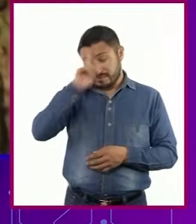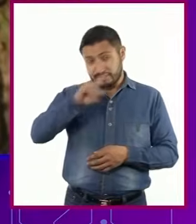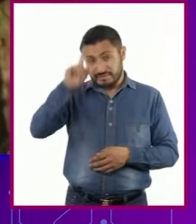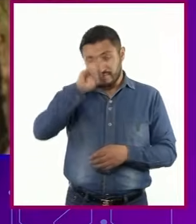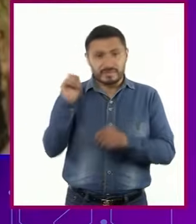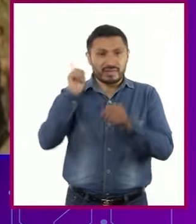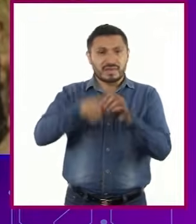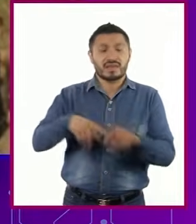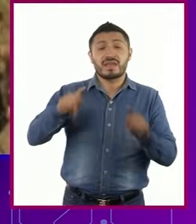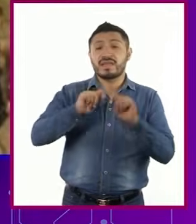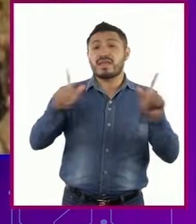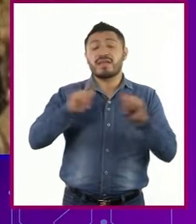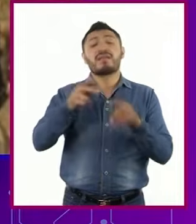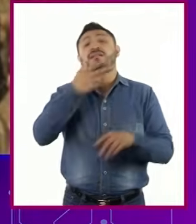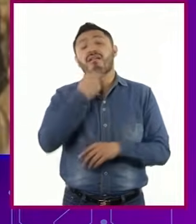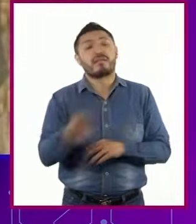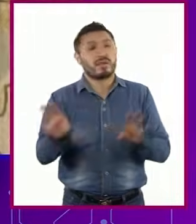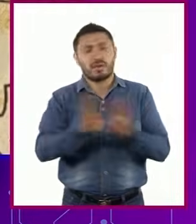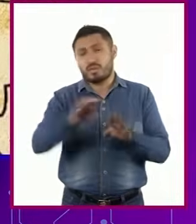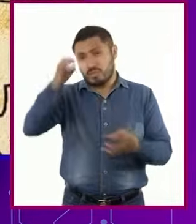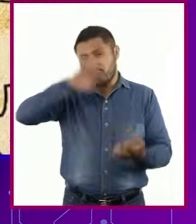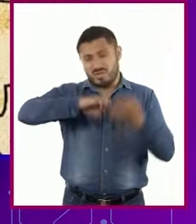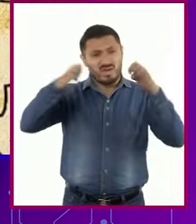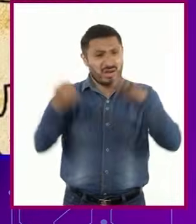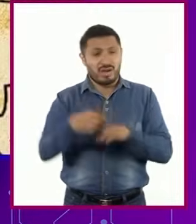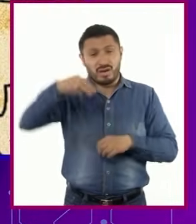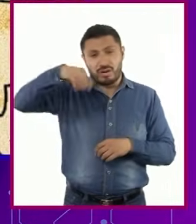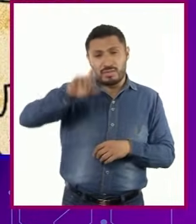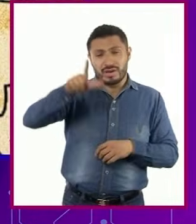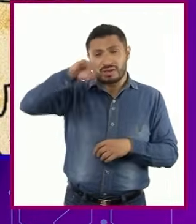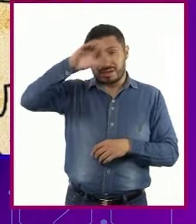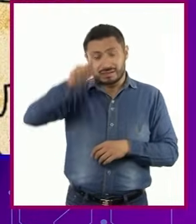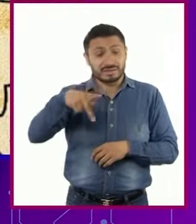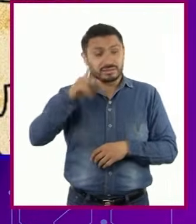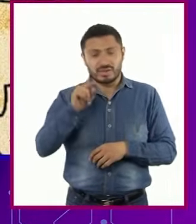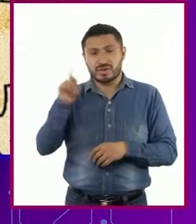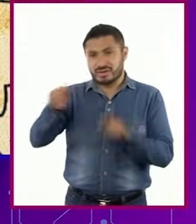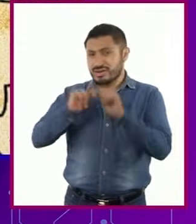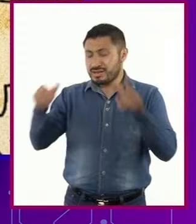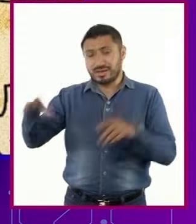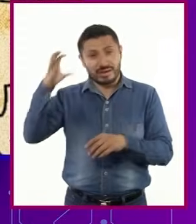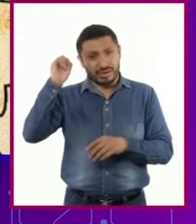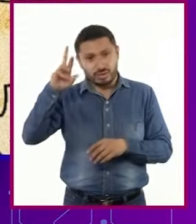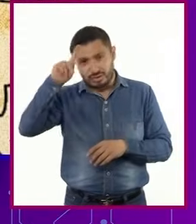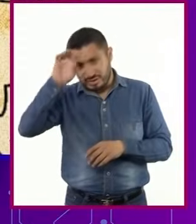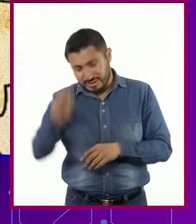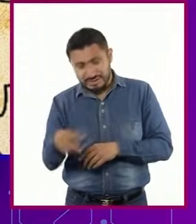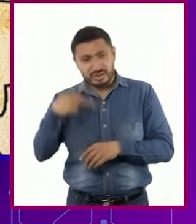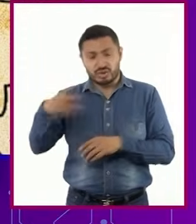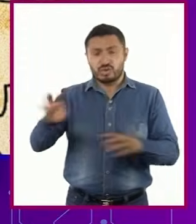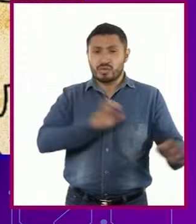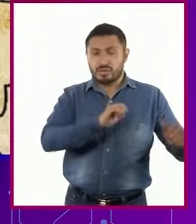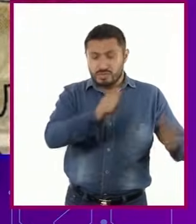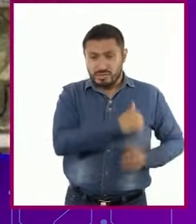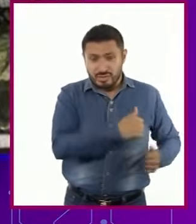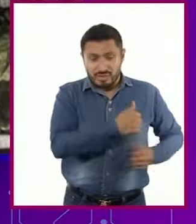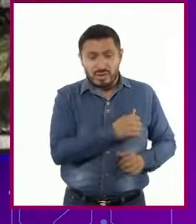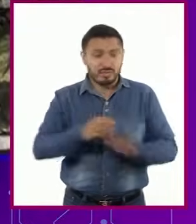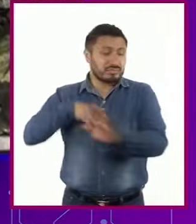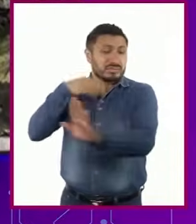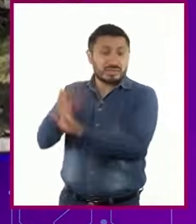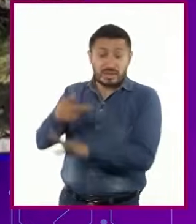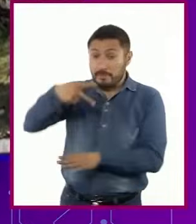los tlaxcaltecas, que eran enemigos de los mexicas. Pero en Tlaxcala, Cortés y su ejército fueron atacados. Sin